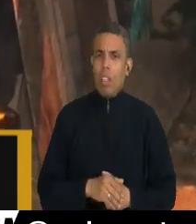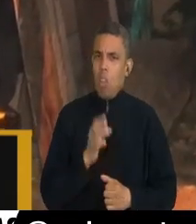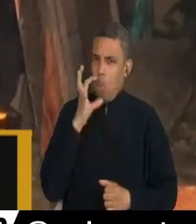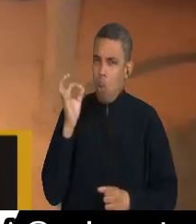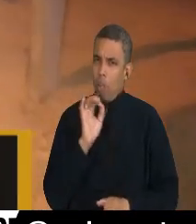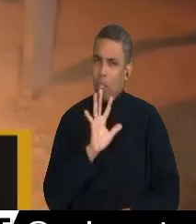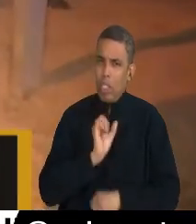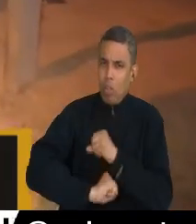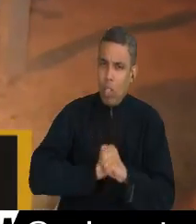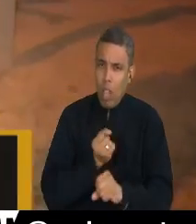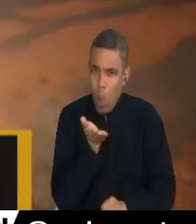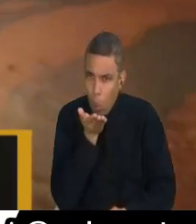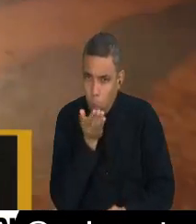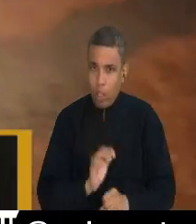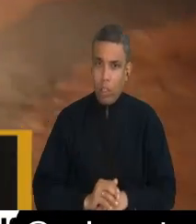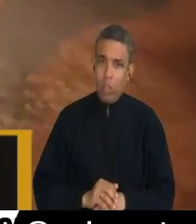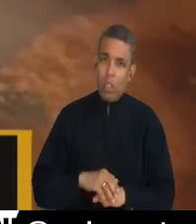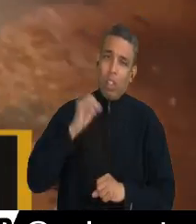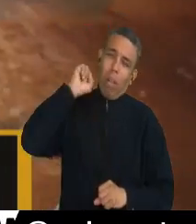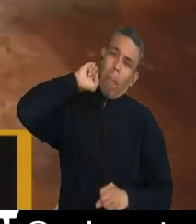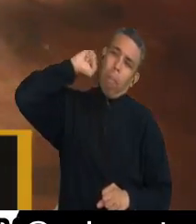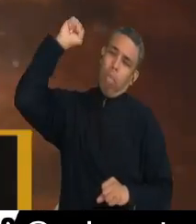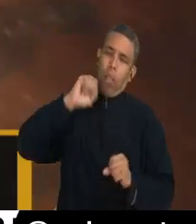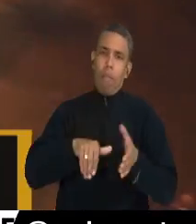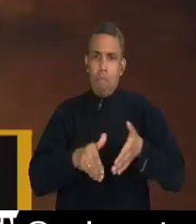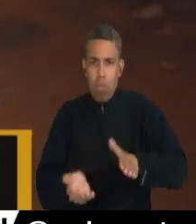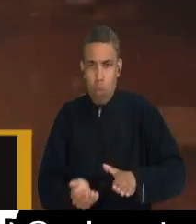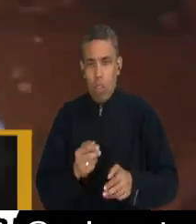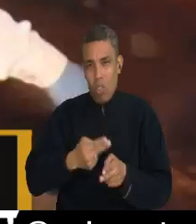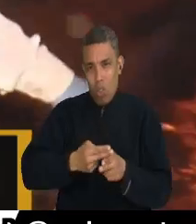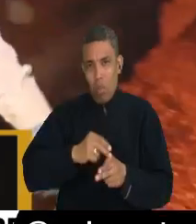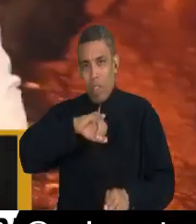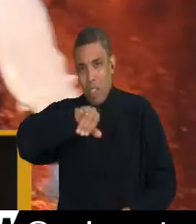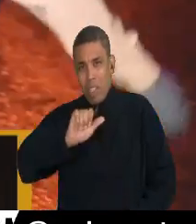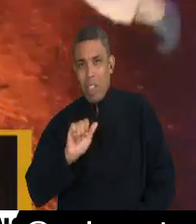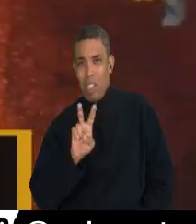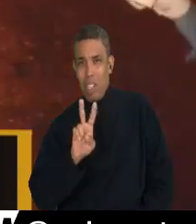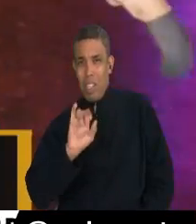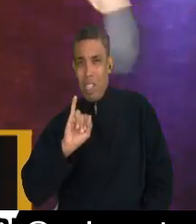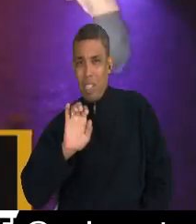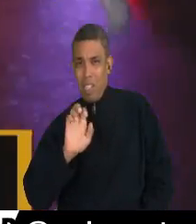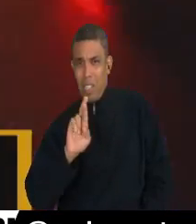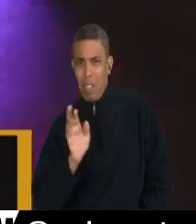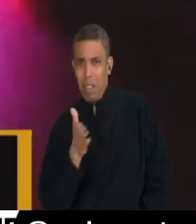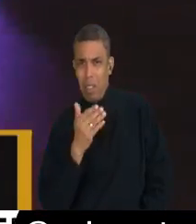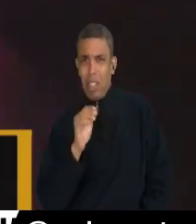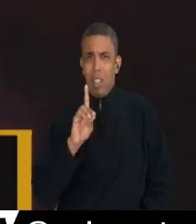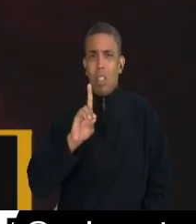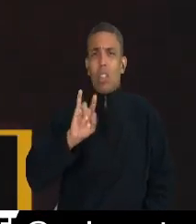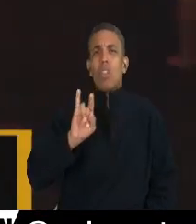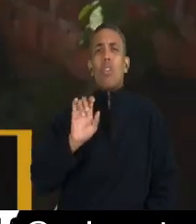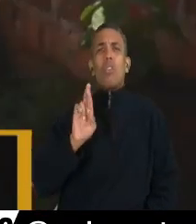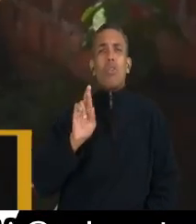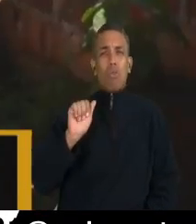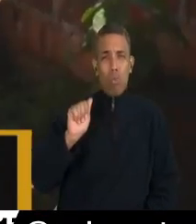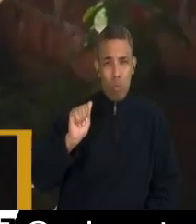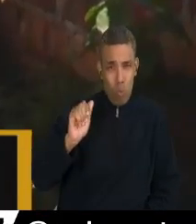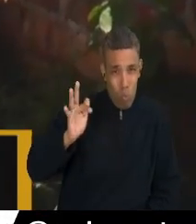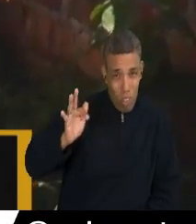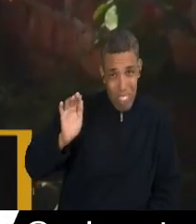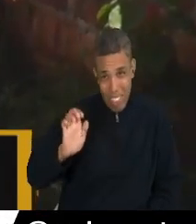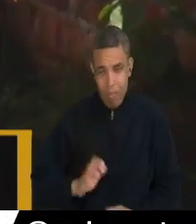colgarse de un árbol. La víctima fue identificada como Javier Humberto Duarte. Los hechos se registraron en la comuna 7 de la ciudad. En